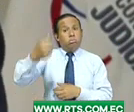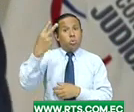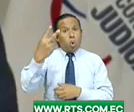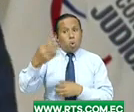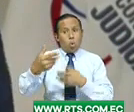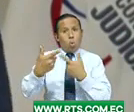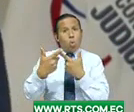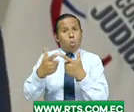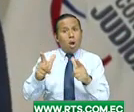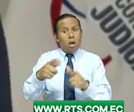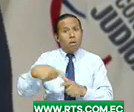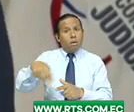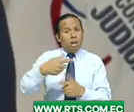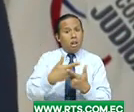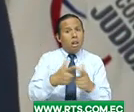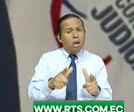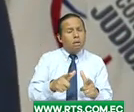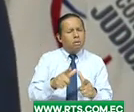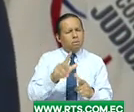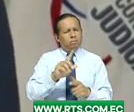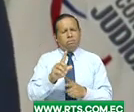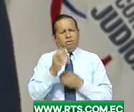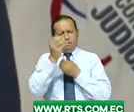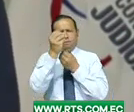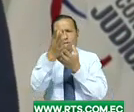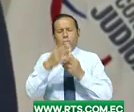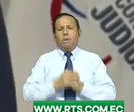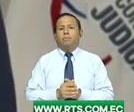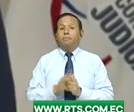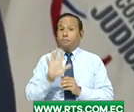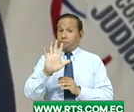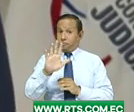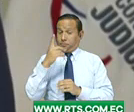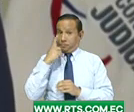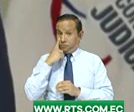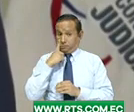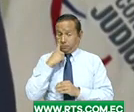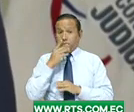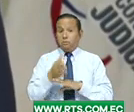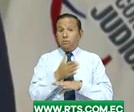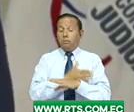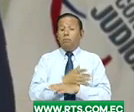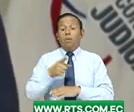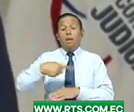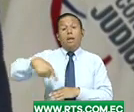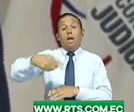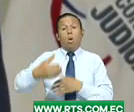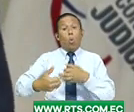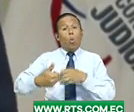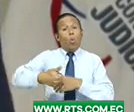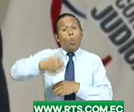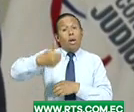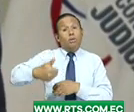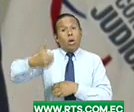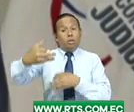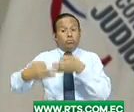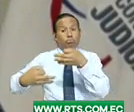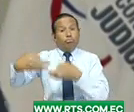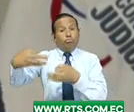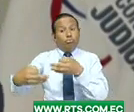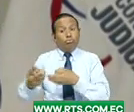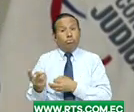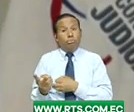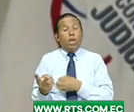han liberado informa a la ciudadanía luego de las verificaciones pertinentes se evidencia que la fiscalía